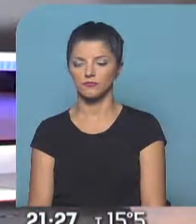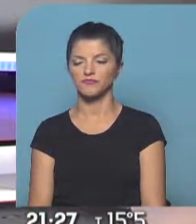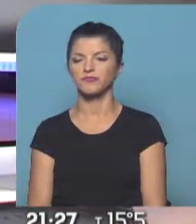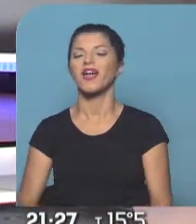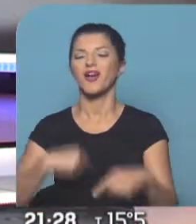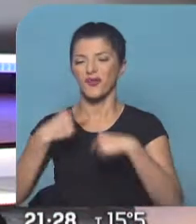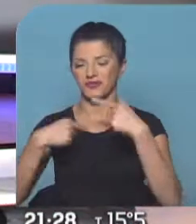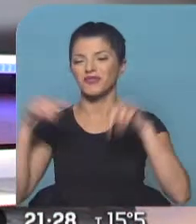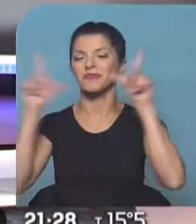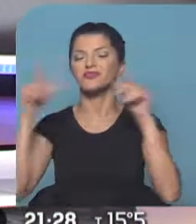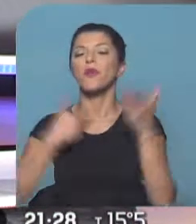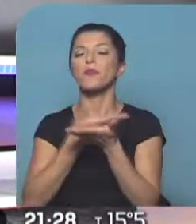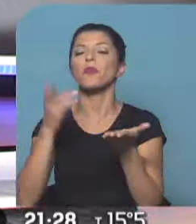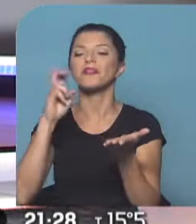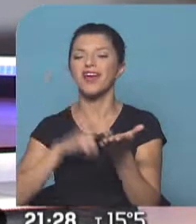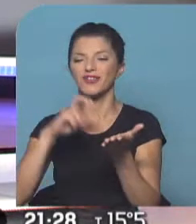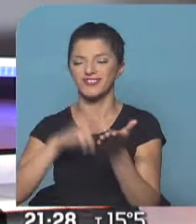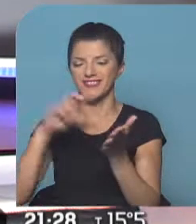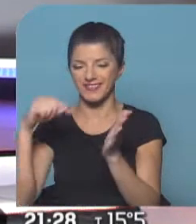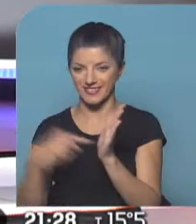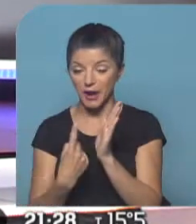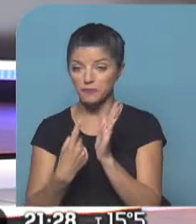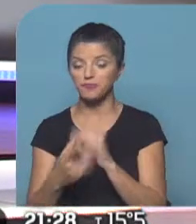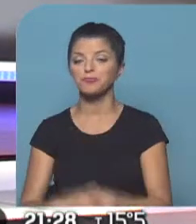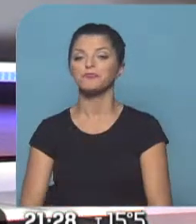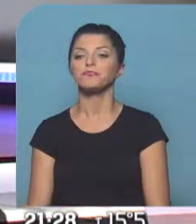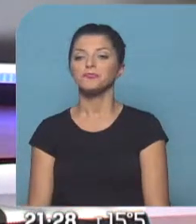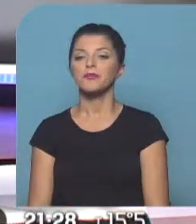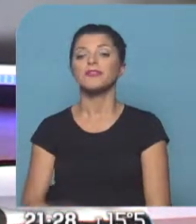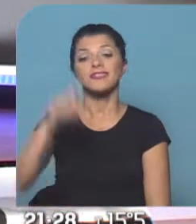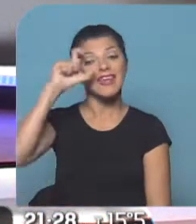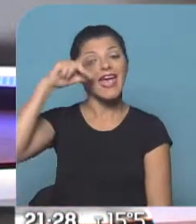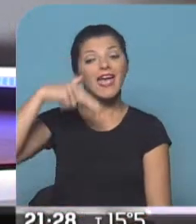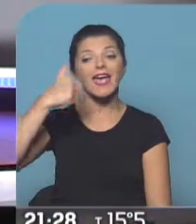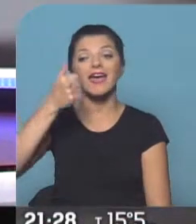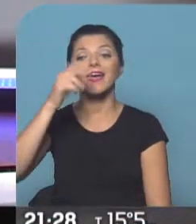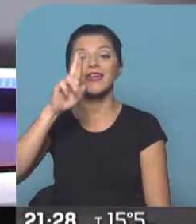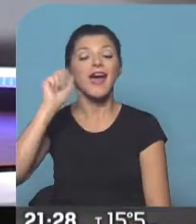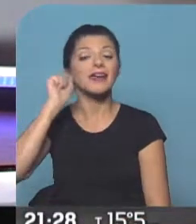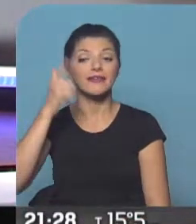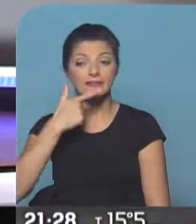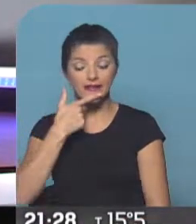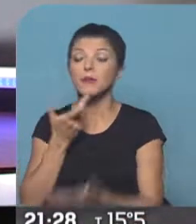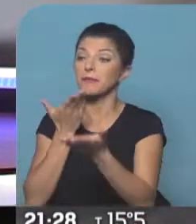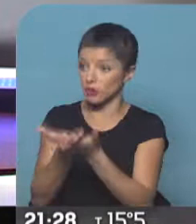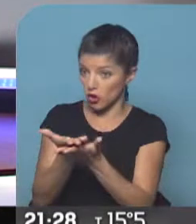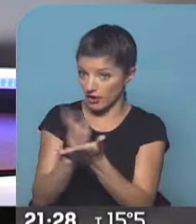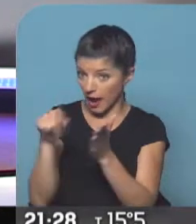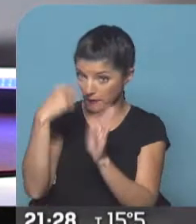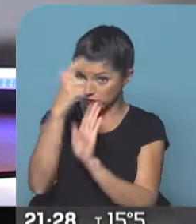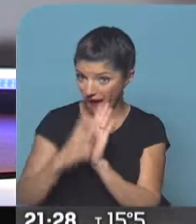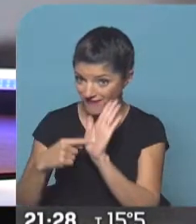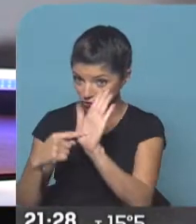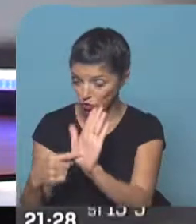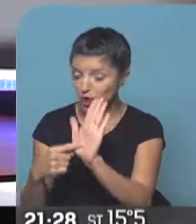Continuamos en la edición central de Televisión Pública Argentina Noticias. Energas le pidió a las distribuidoras de gas que los usuarios puedan pagar las próximas facturas que se